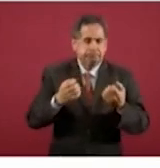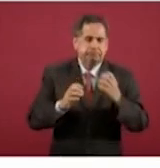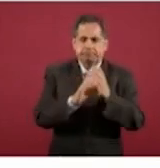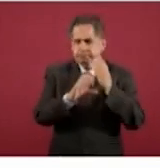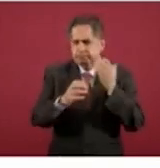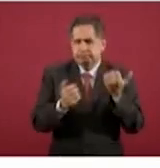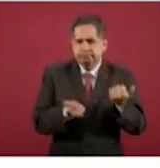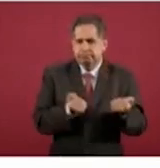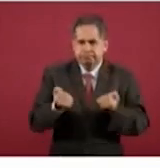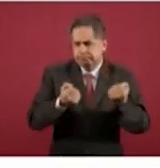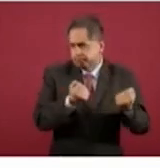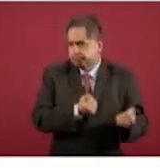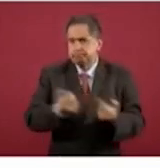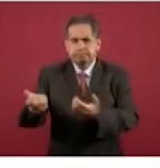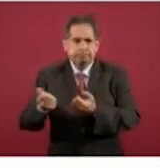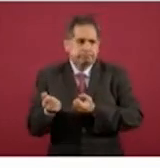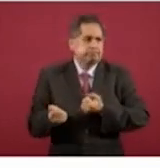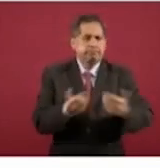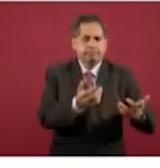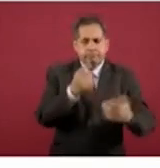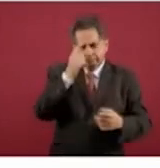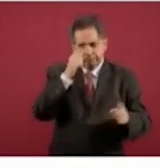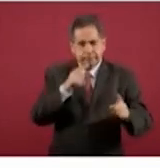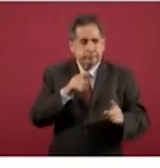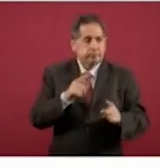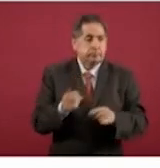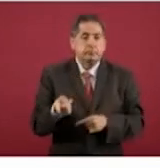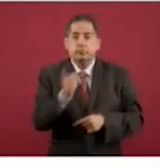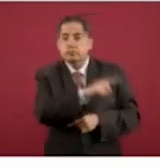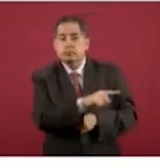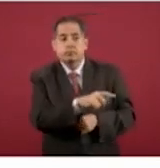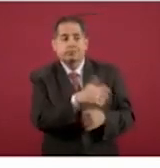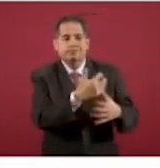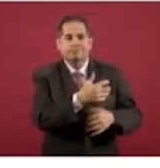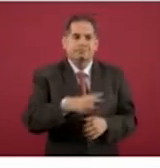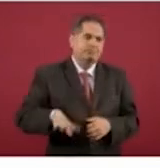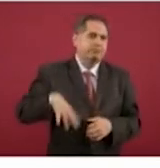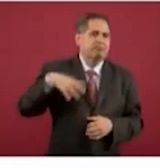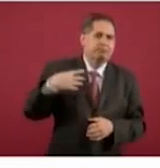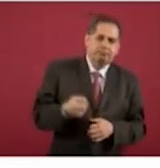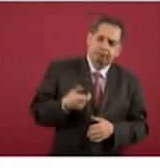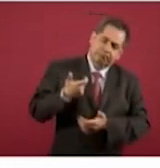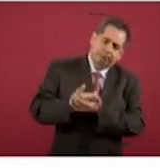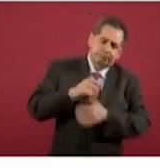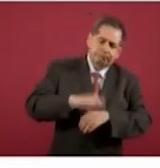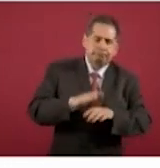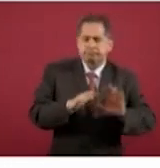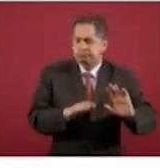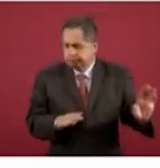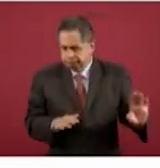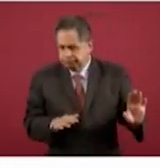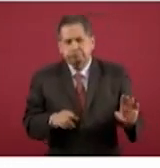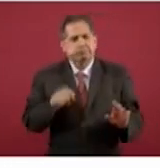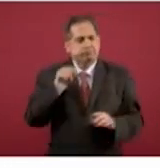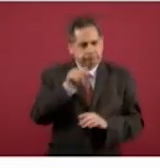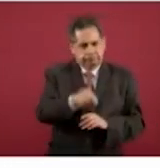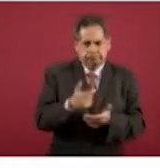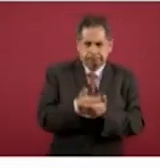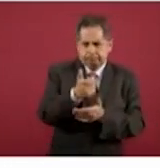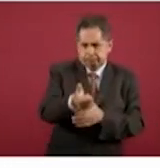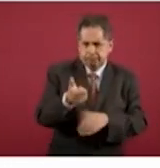para que no abusen del pequeño productor a pie de parcela